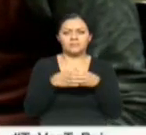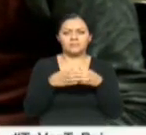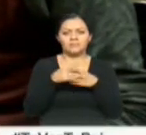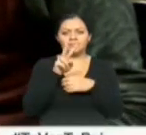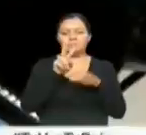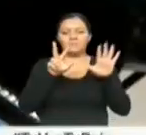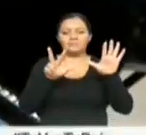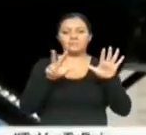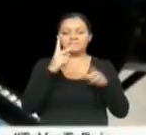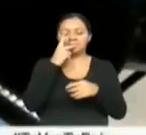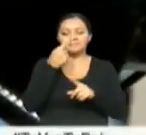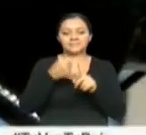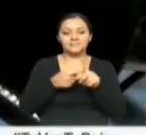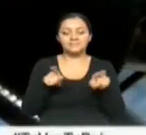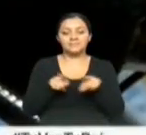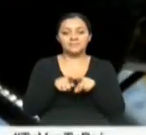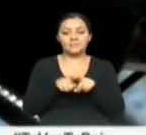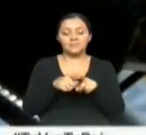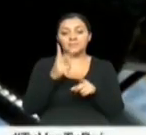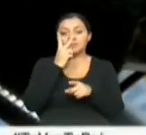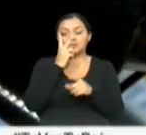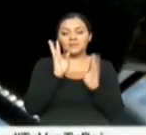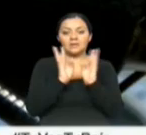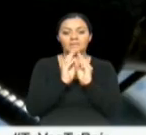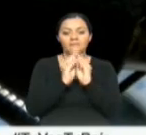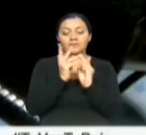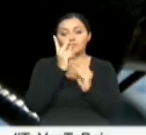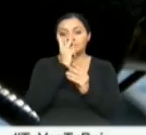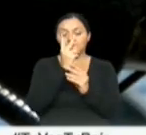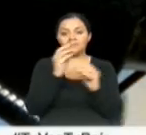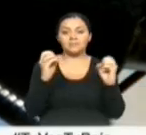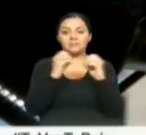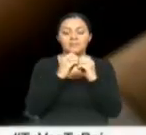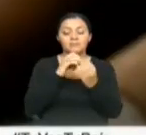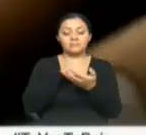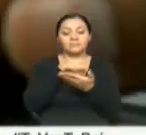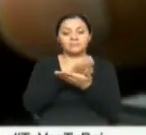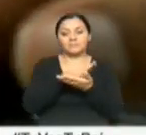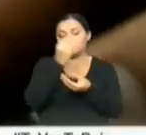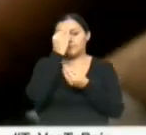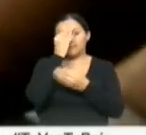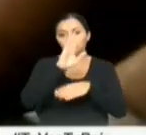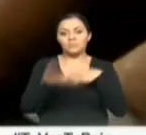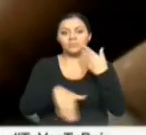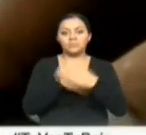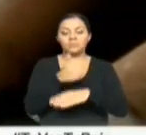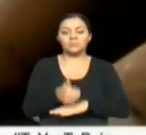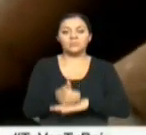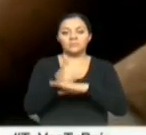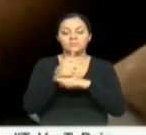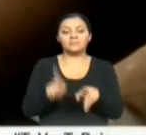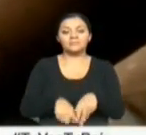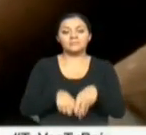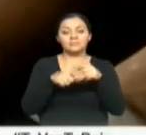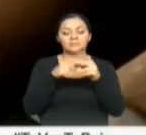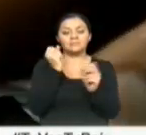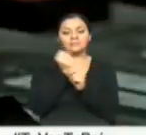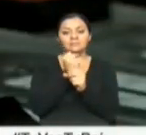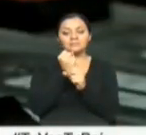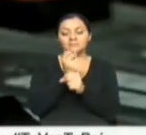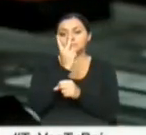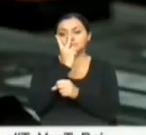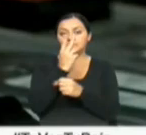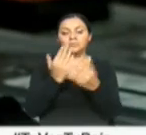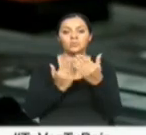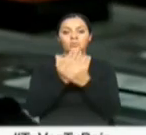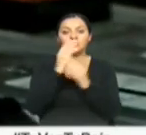28 de ese mismo mes prepara todo un evento en donde se prevé la rendición de cuentas de las autoridades y el inicio de operaciones de un nuevo